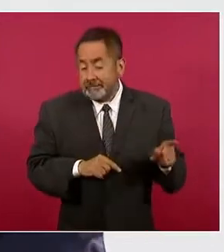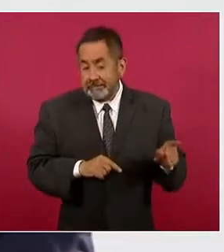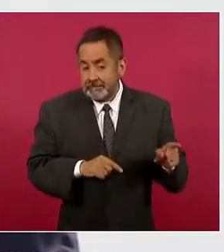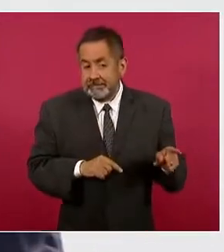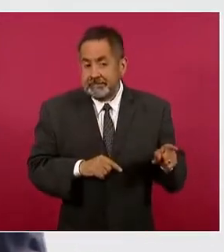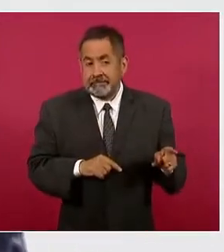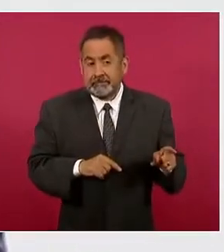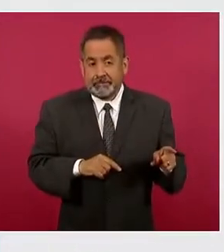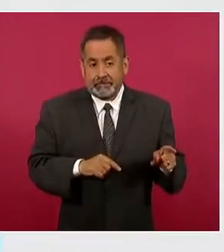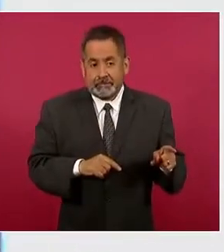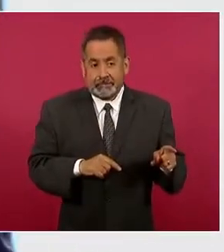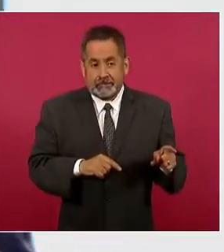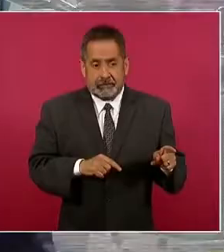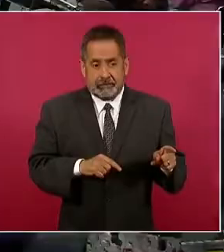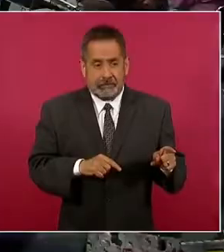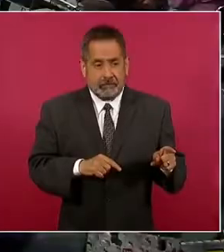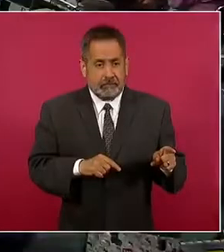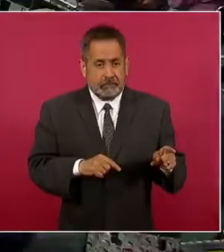los